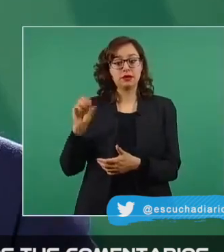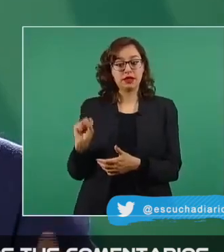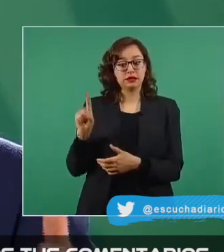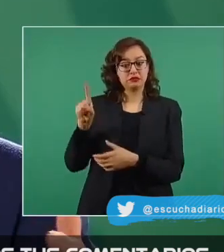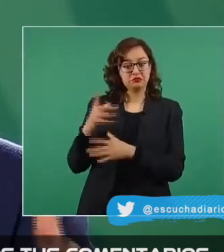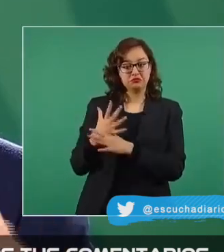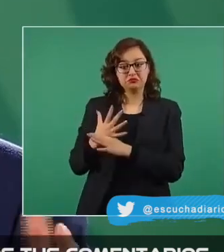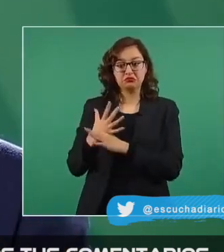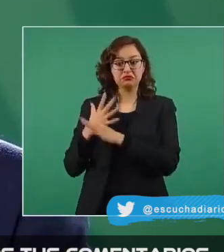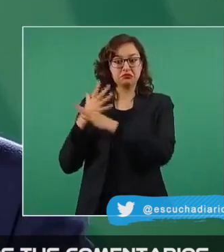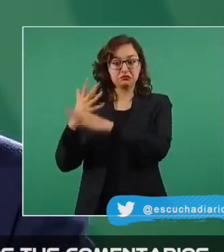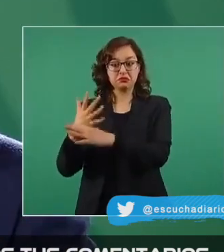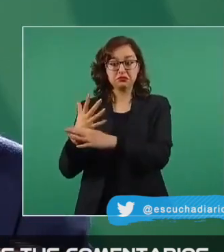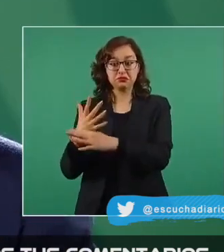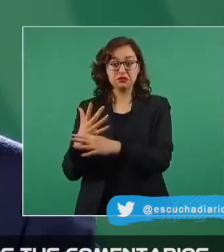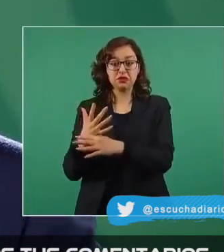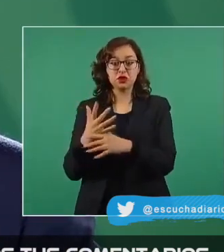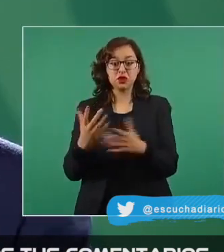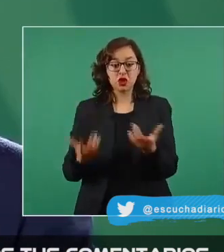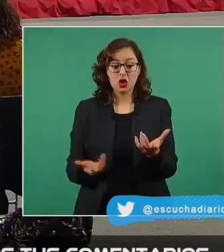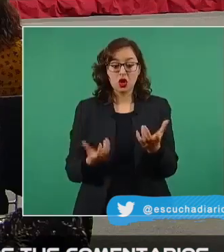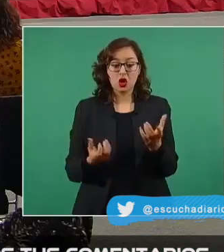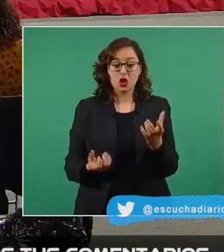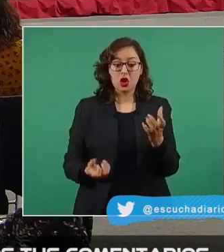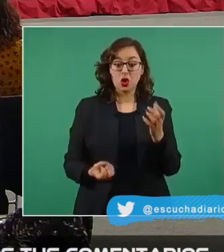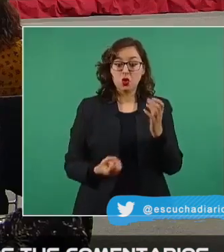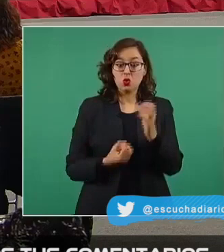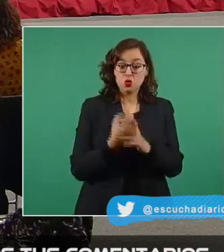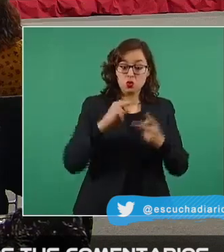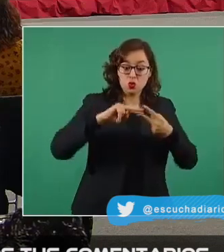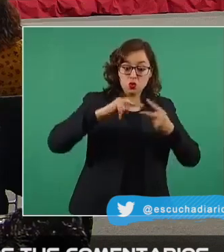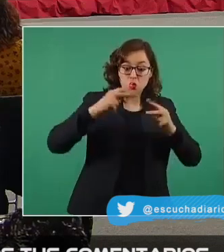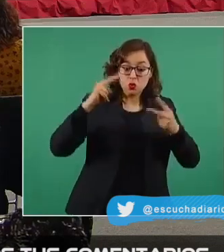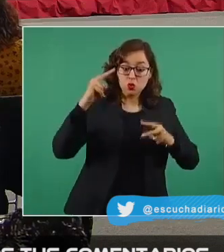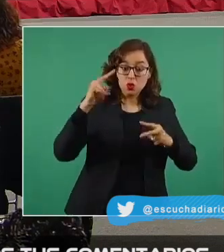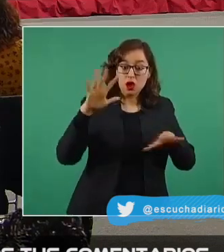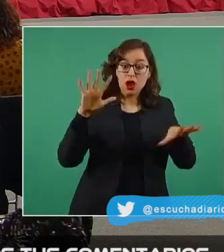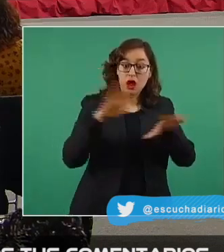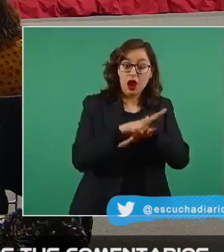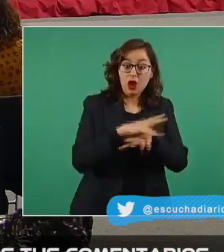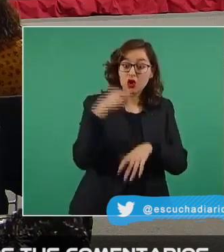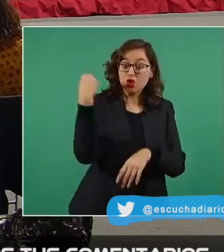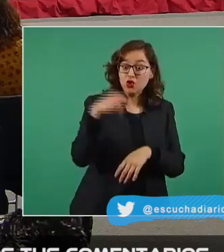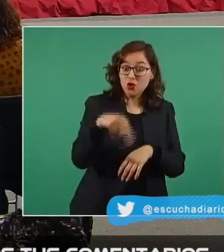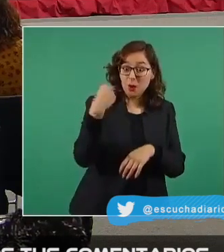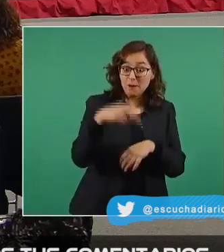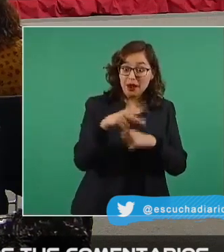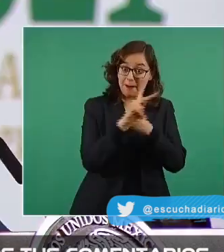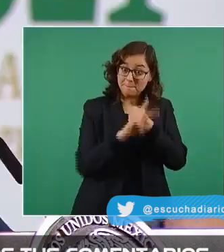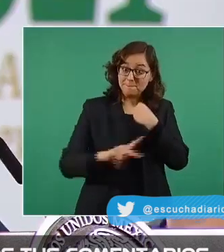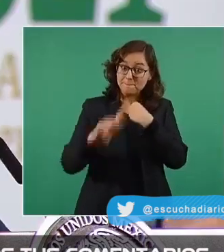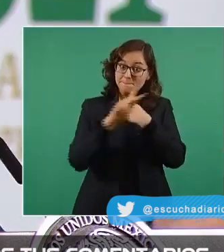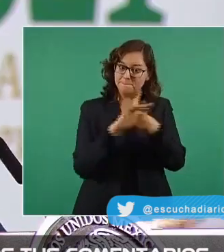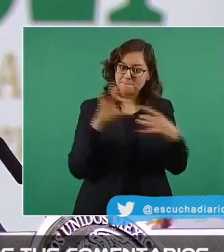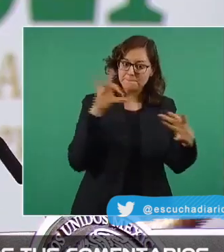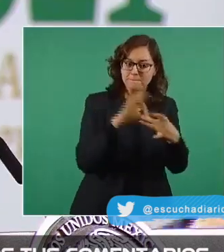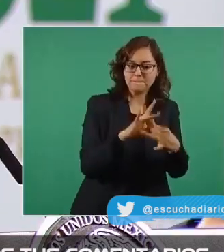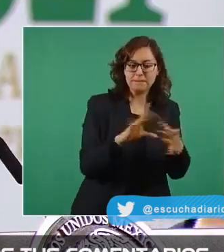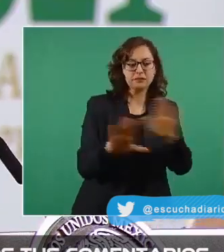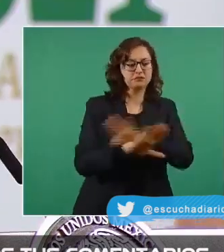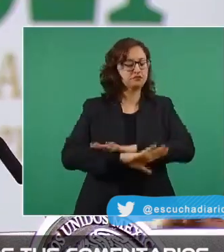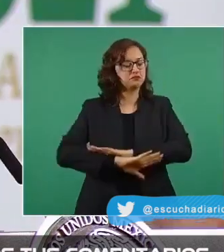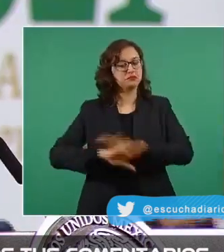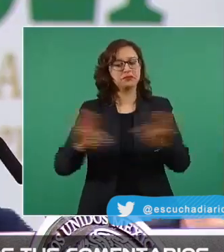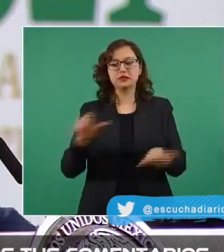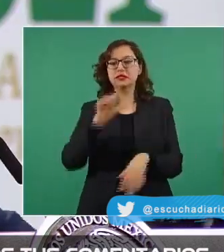México, Estado de México, Nuevo León, Guanajuato, Jalisco, Tabasco, Puebla,